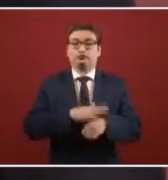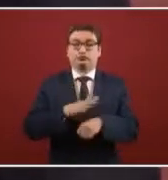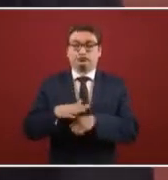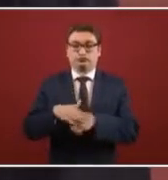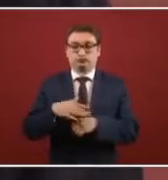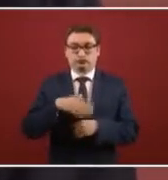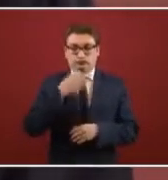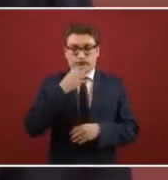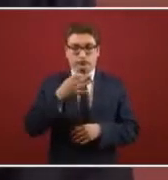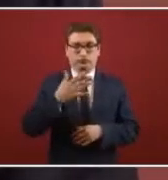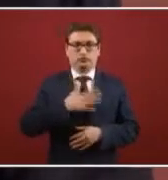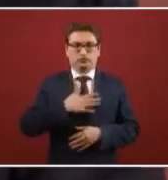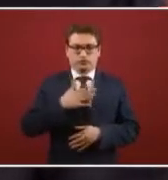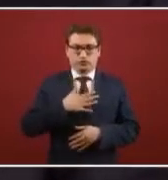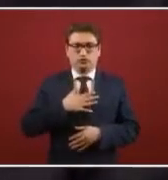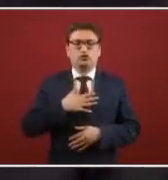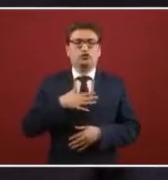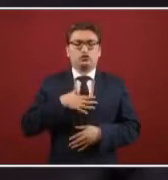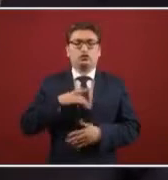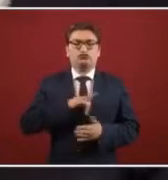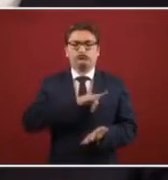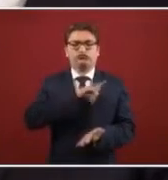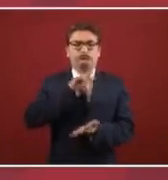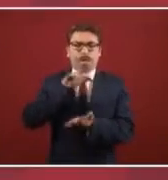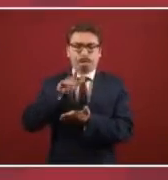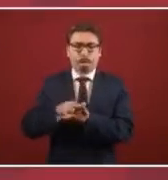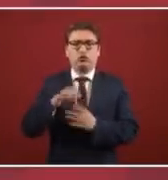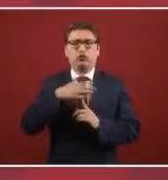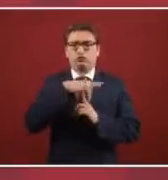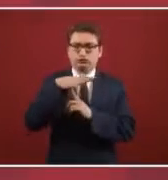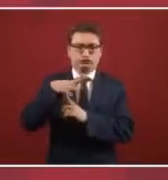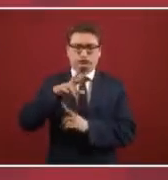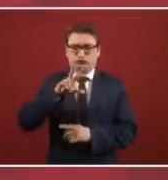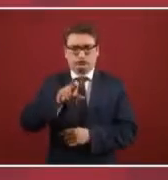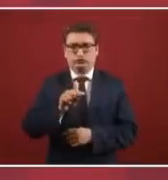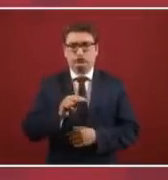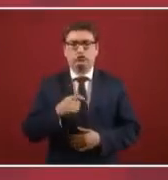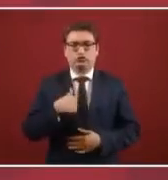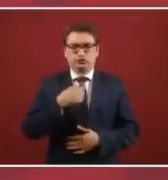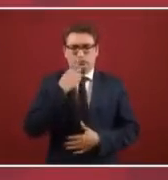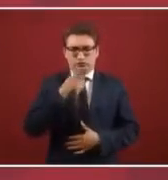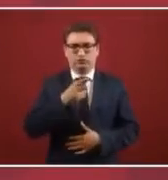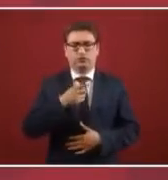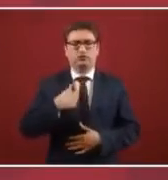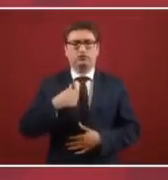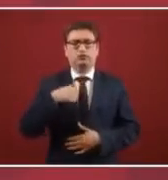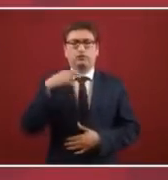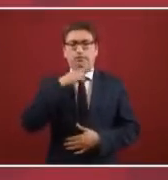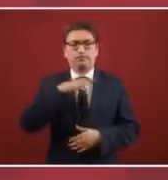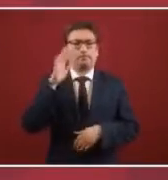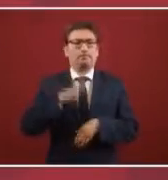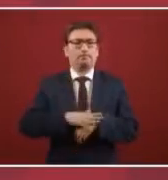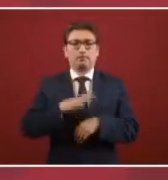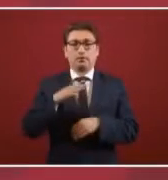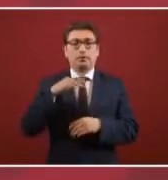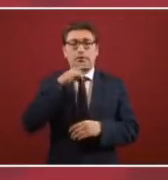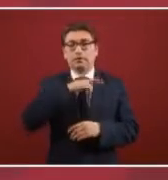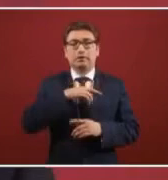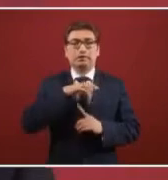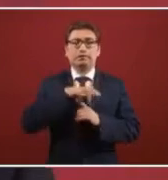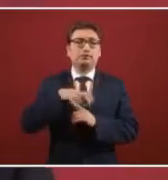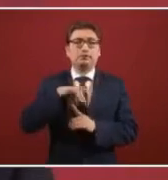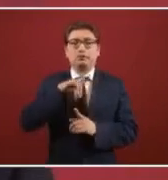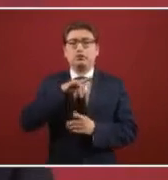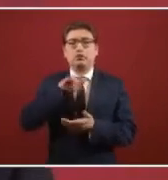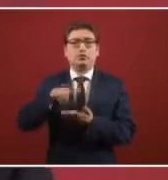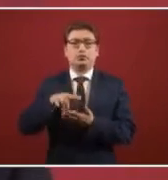viajar en avión privado ni en helicóptero. Ayer lo dije. Es más cómodo, es más rápido. So I'm sorry, that was no bail. They